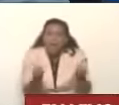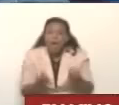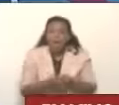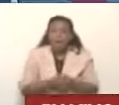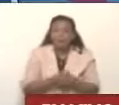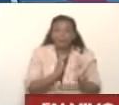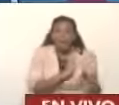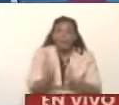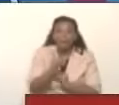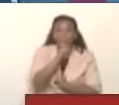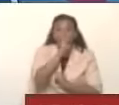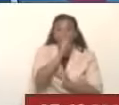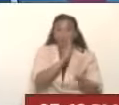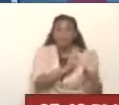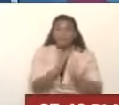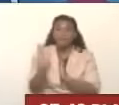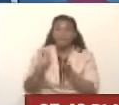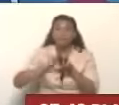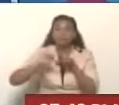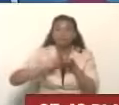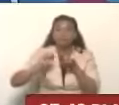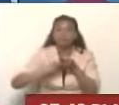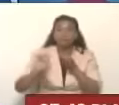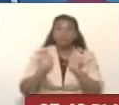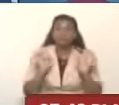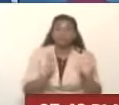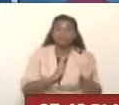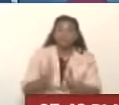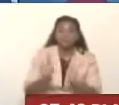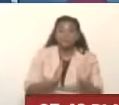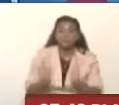Tener un plan, que lo tenemos.